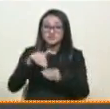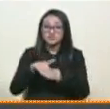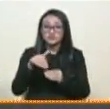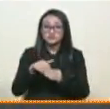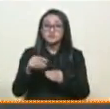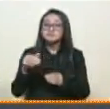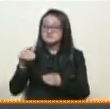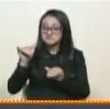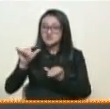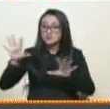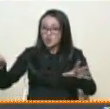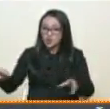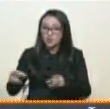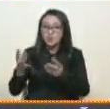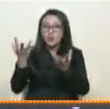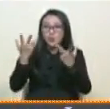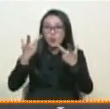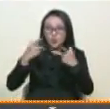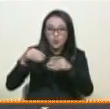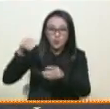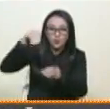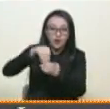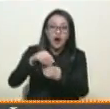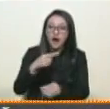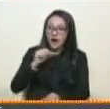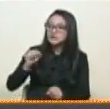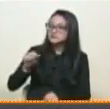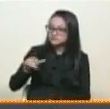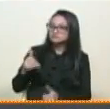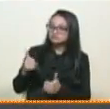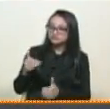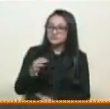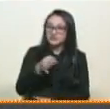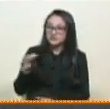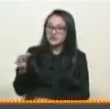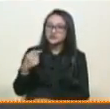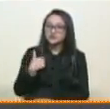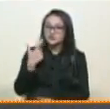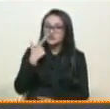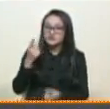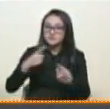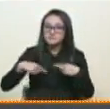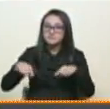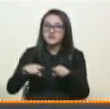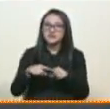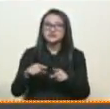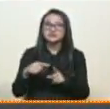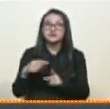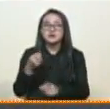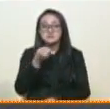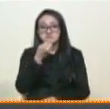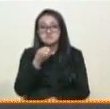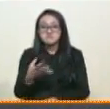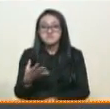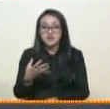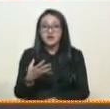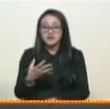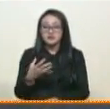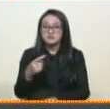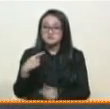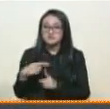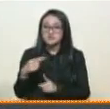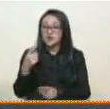al proceso de totalización. Y tú vas a poder decir, mira, ah, sí, efectivamente lo que yo vi en mi mesa, que estuvo correcto, que estuvo bien, es lo que